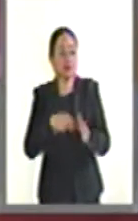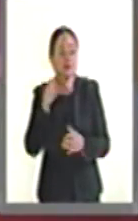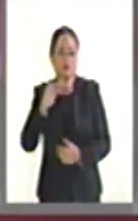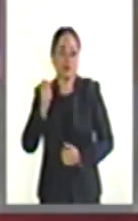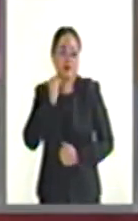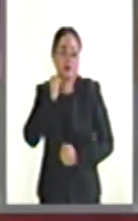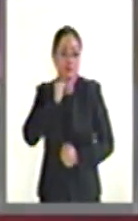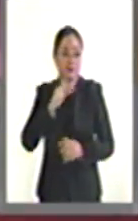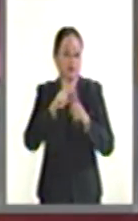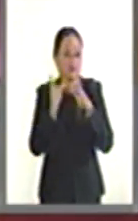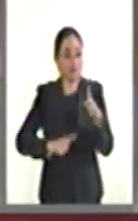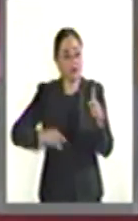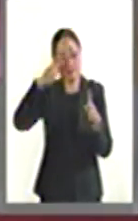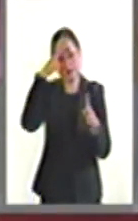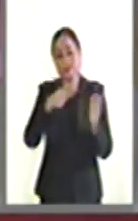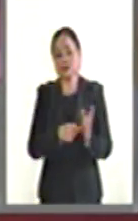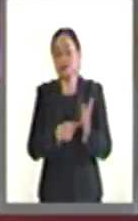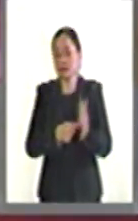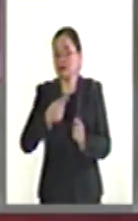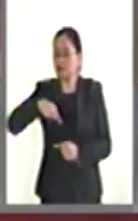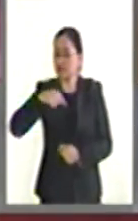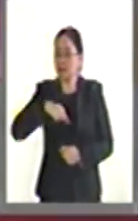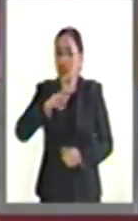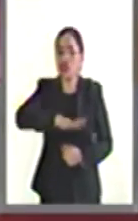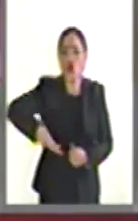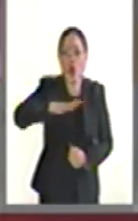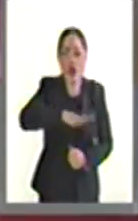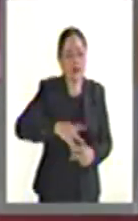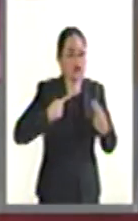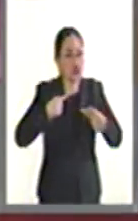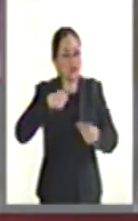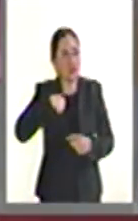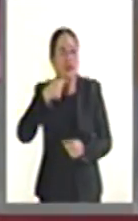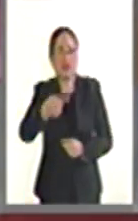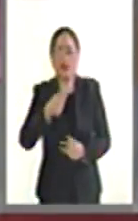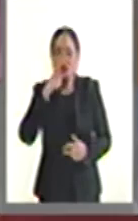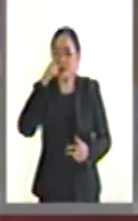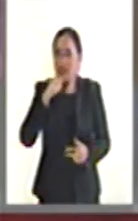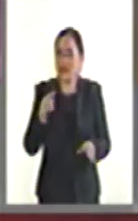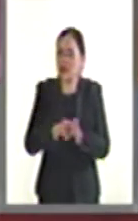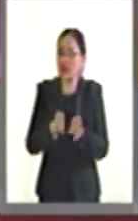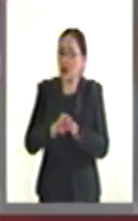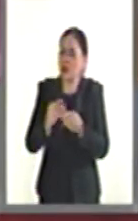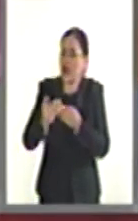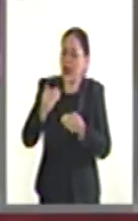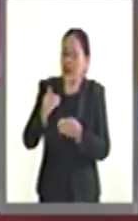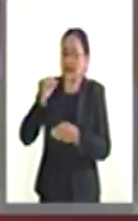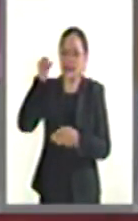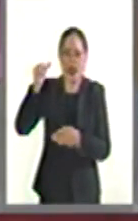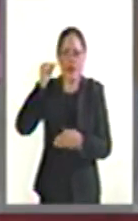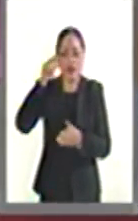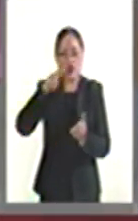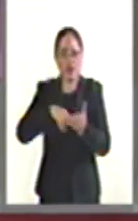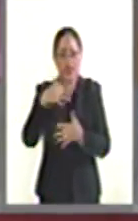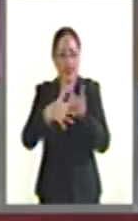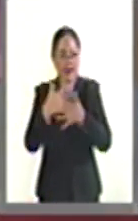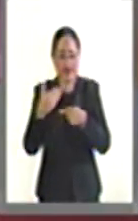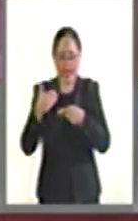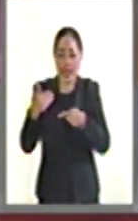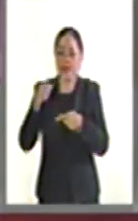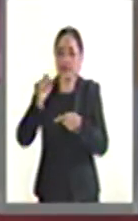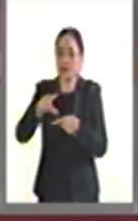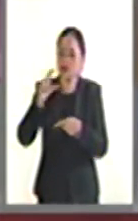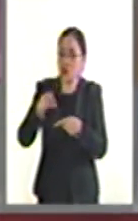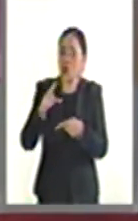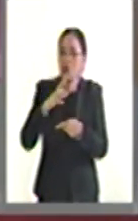de la República ya le ha fallado a los ciudadanos, pues antes del 20 de abril de 2015 se debió